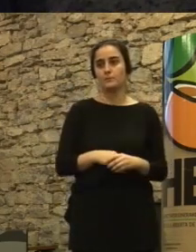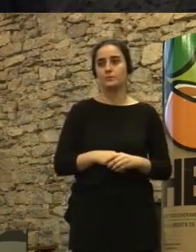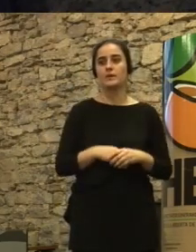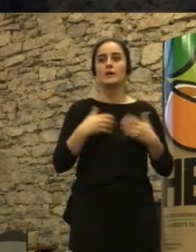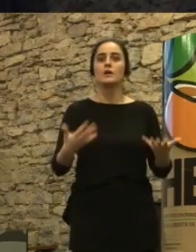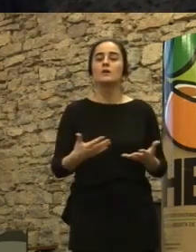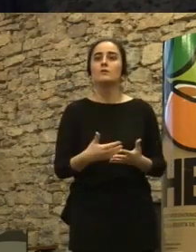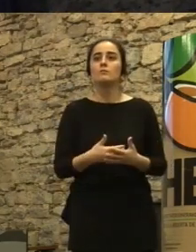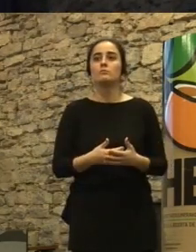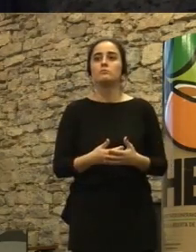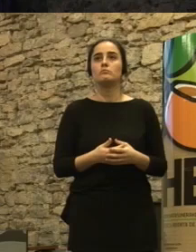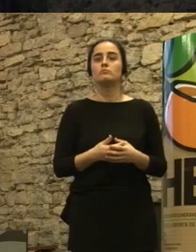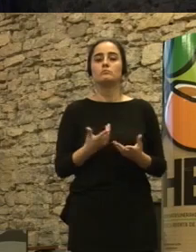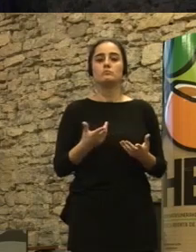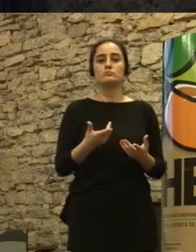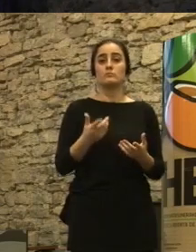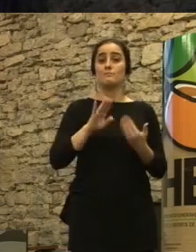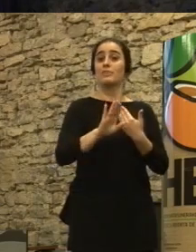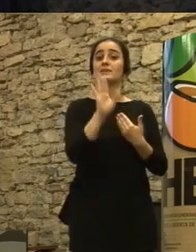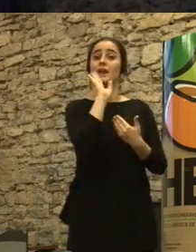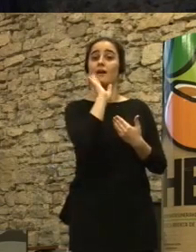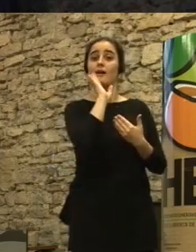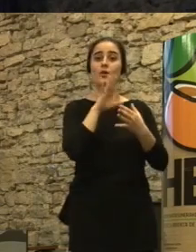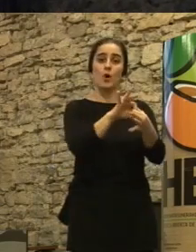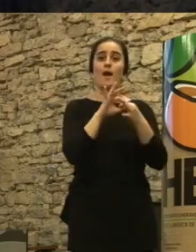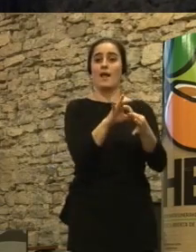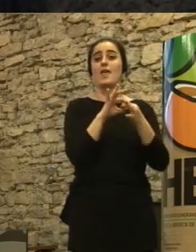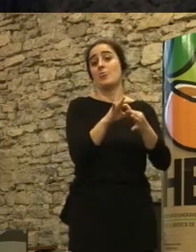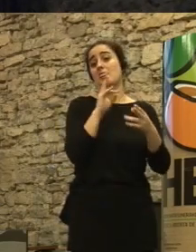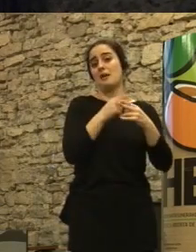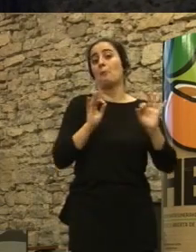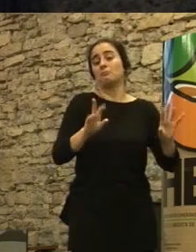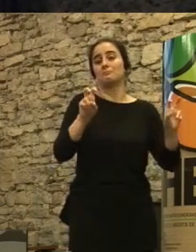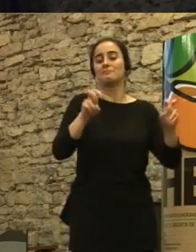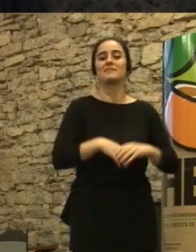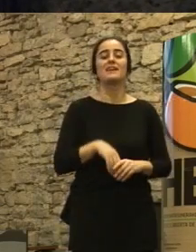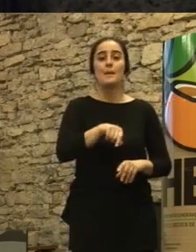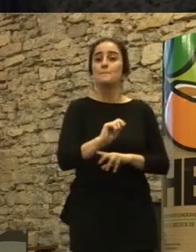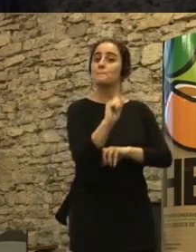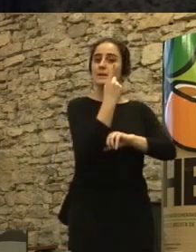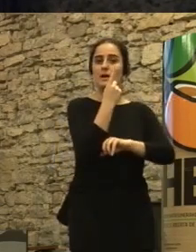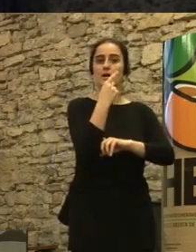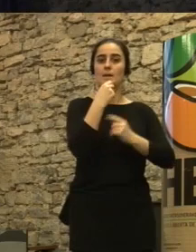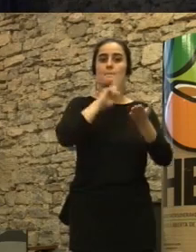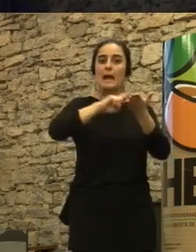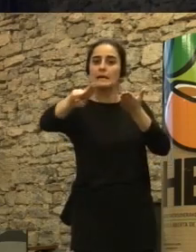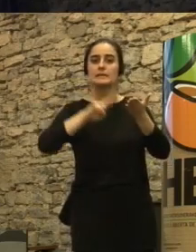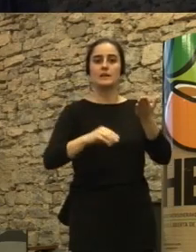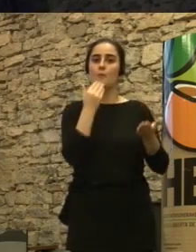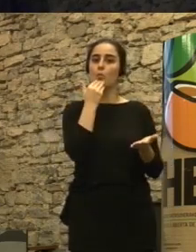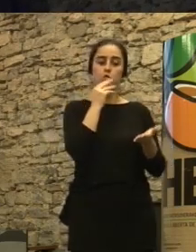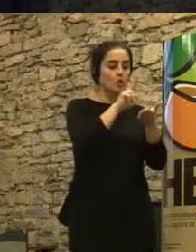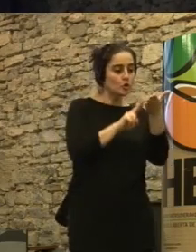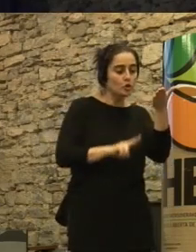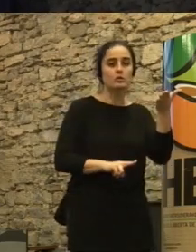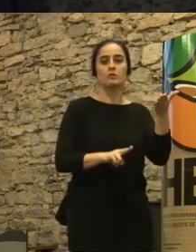uh-huh. Entonces, esa vecina aliada, llamémosla, uh-huh. Es la primera en poner pegatinas en su buzón a